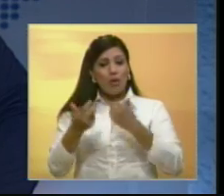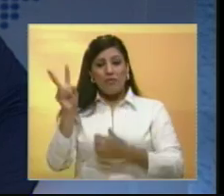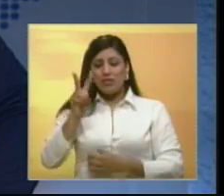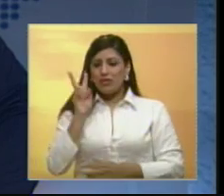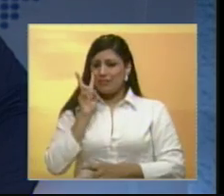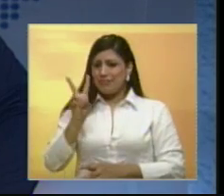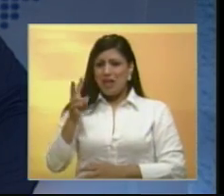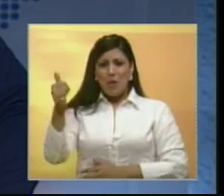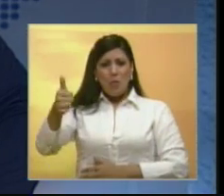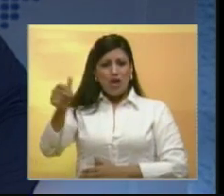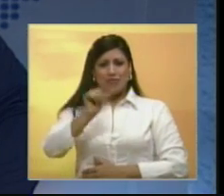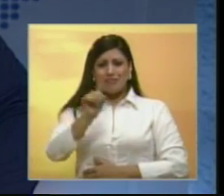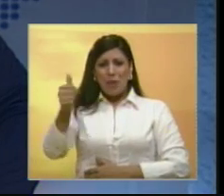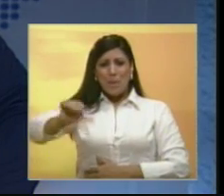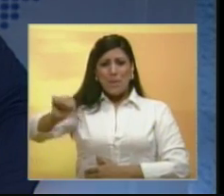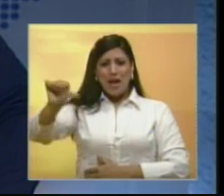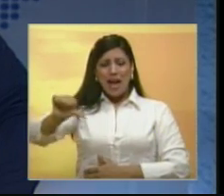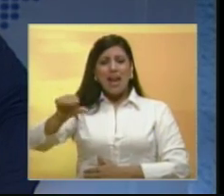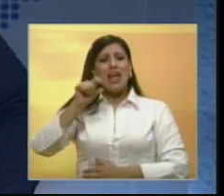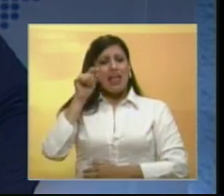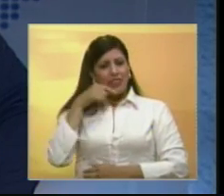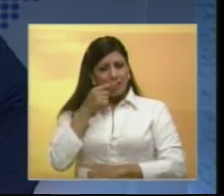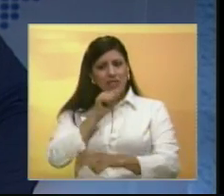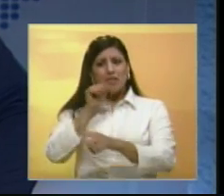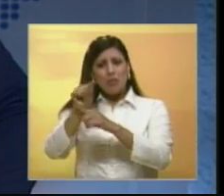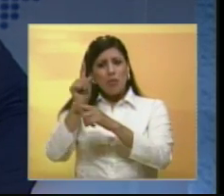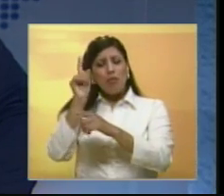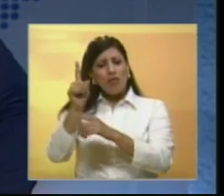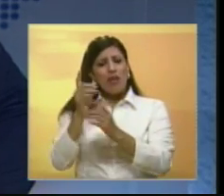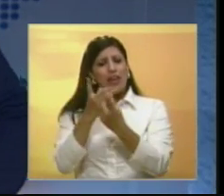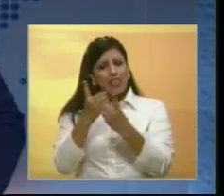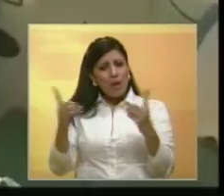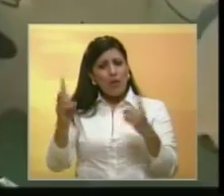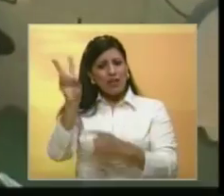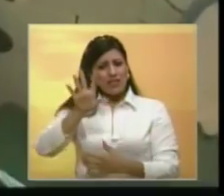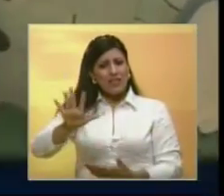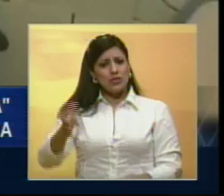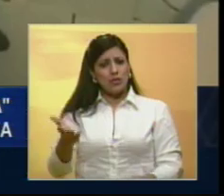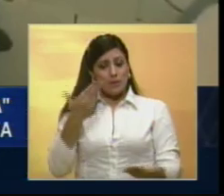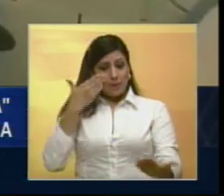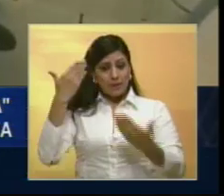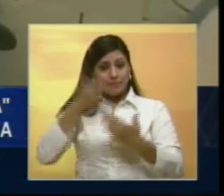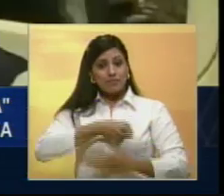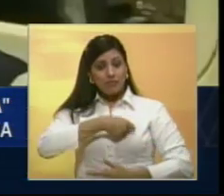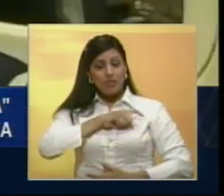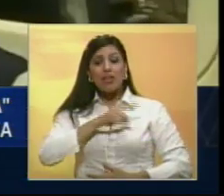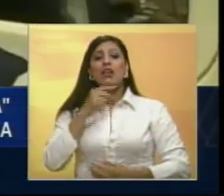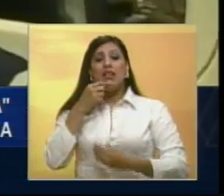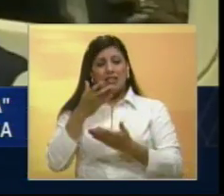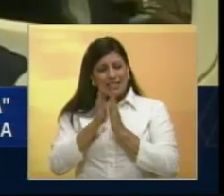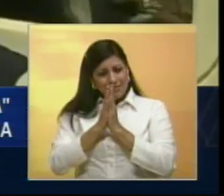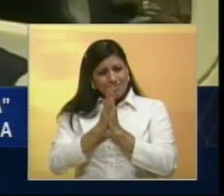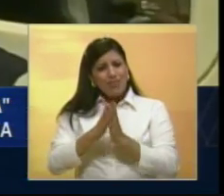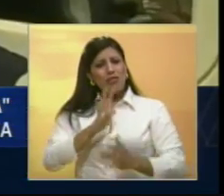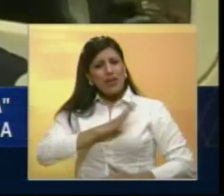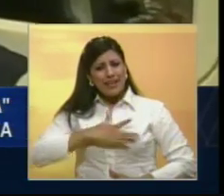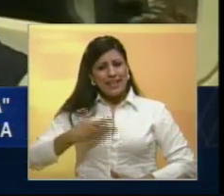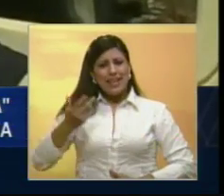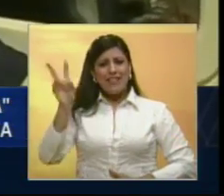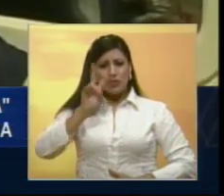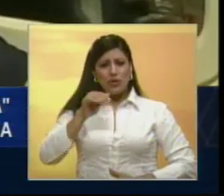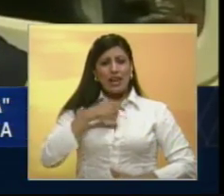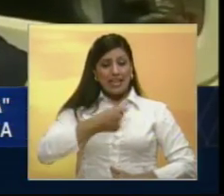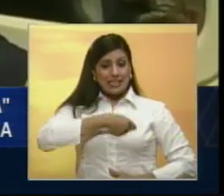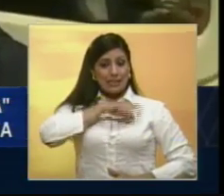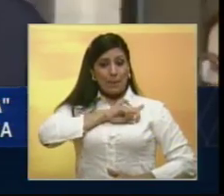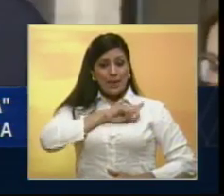al gobierno nacional que convierta a Venezuela en un país libre y democrático. Rajoy resaltó que quiere para Venezuela lo mismo que para España